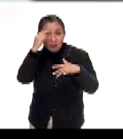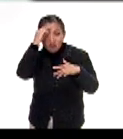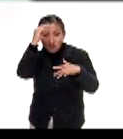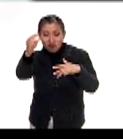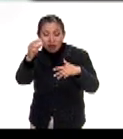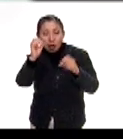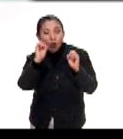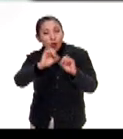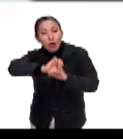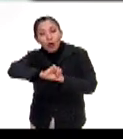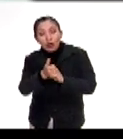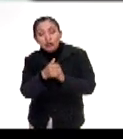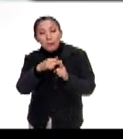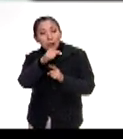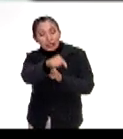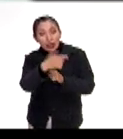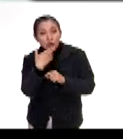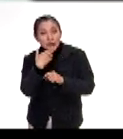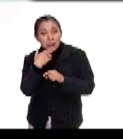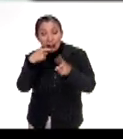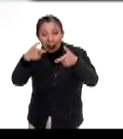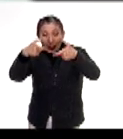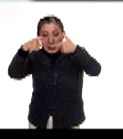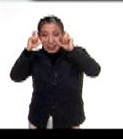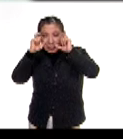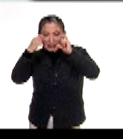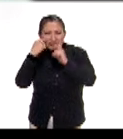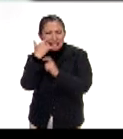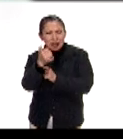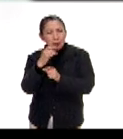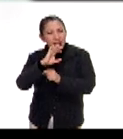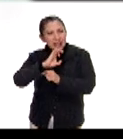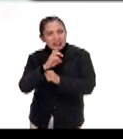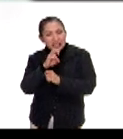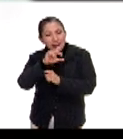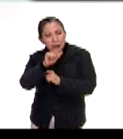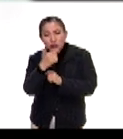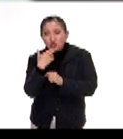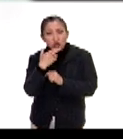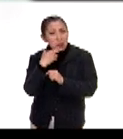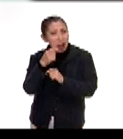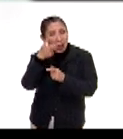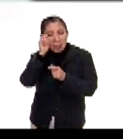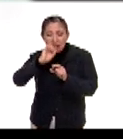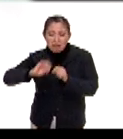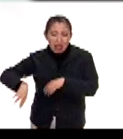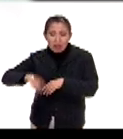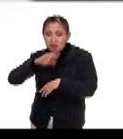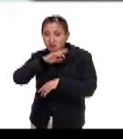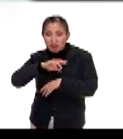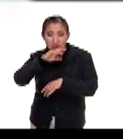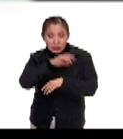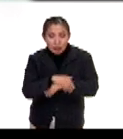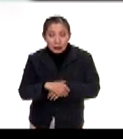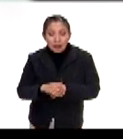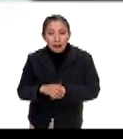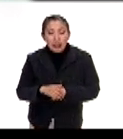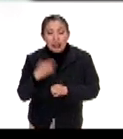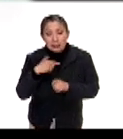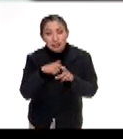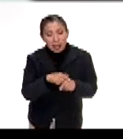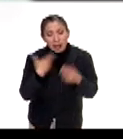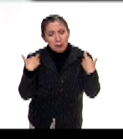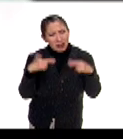Chávez, y otros porque como usaba lentes, que además es curioso porque Chávez dejó de usar lentes pronto y lo